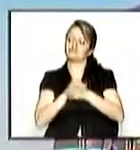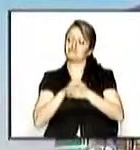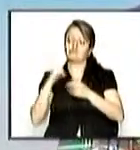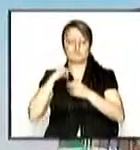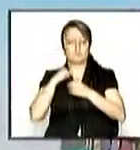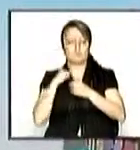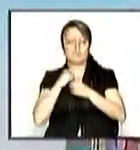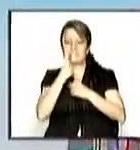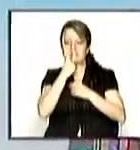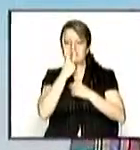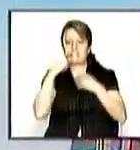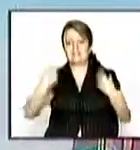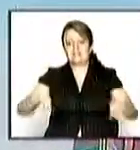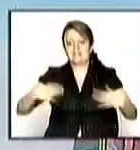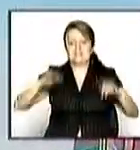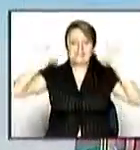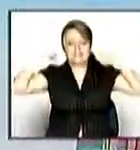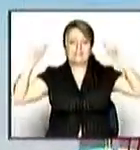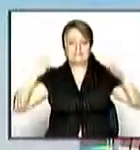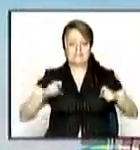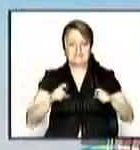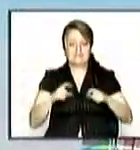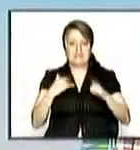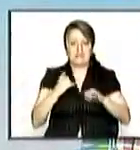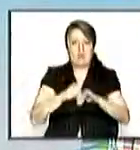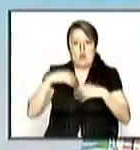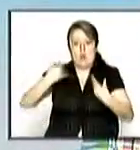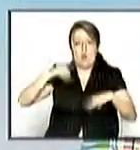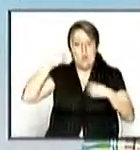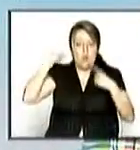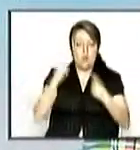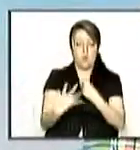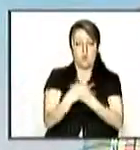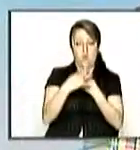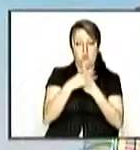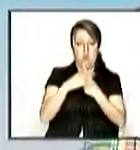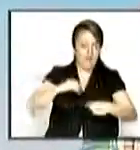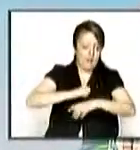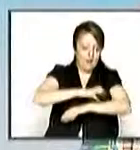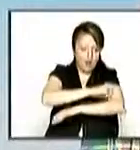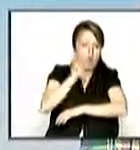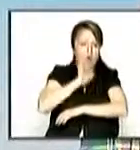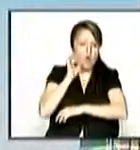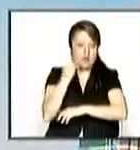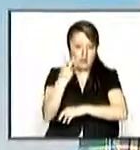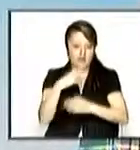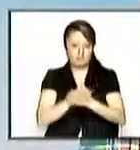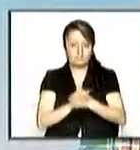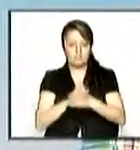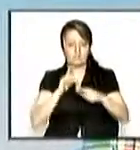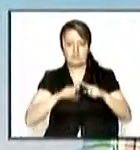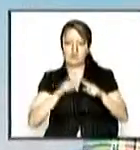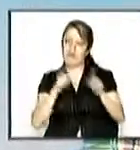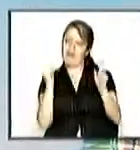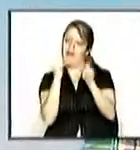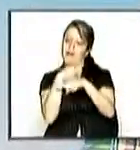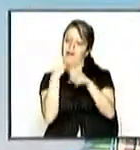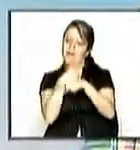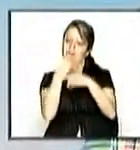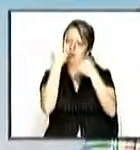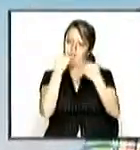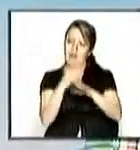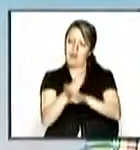tengo metal en la boca, y ya acaban de explicar ellos todos los efectos secundarios, y otros dijeron, bueno, cambié de metal y ahora estoy en